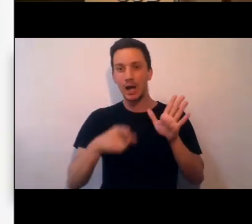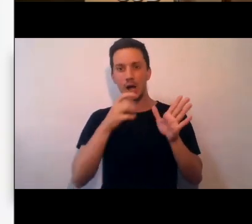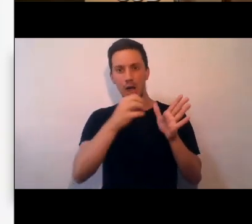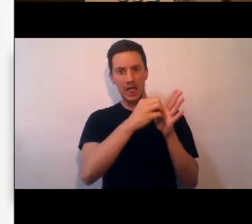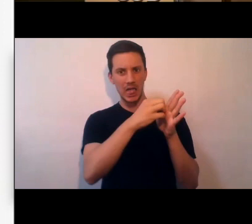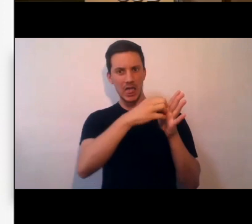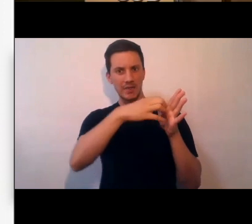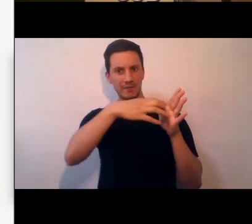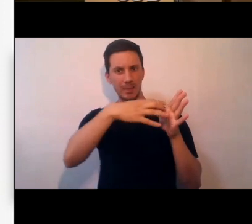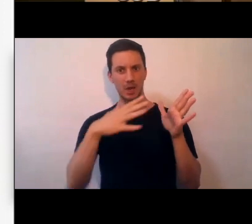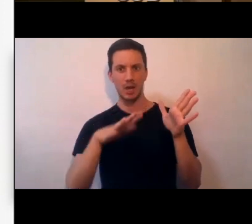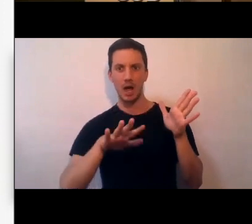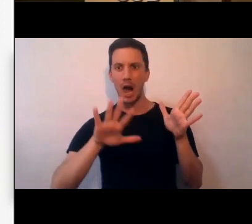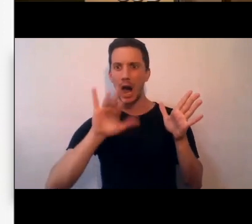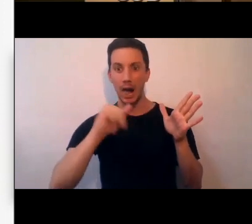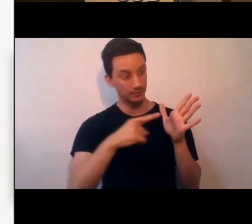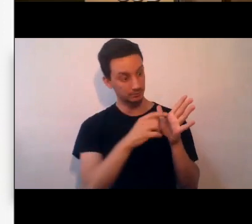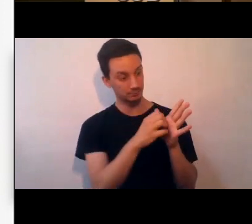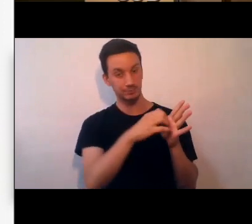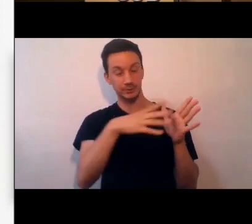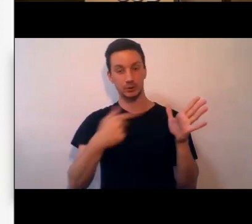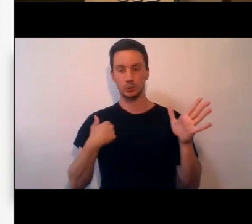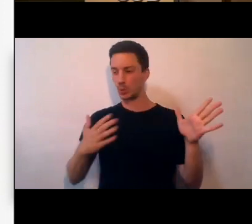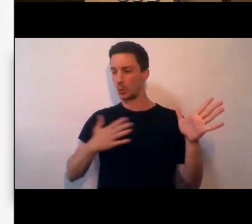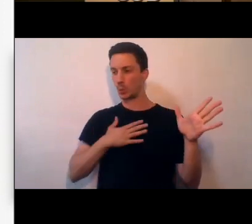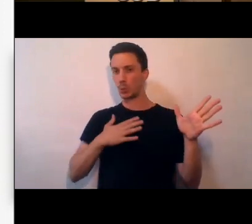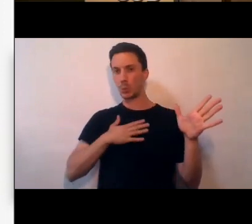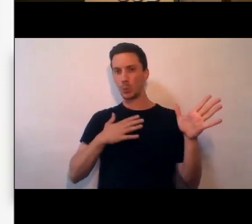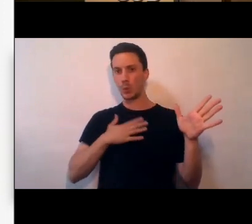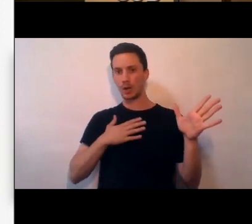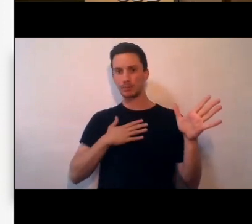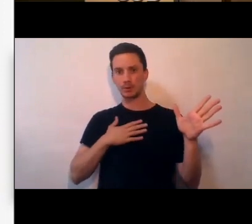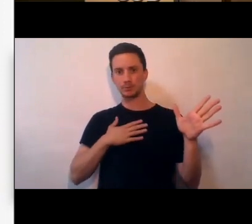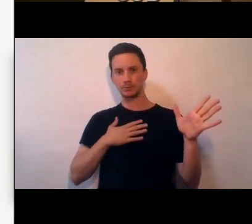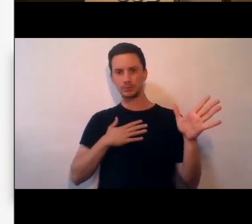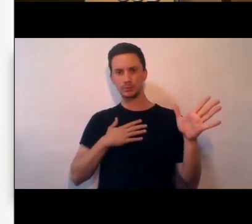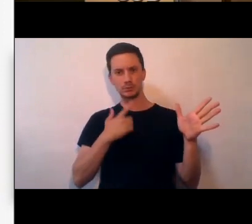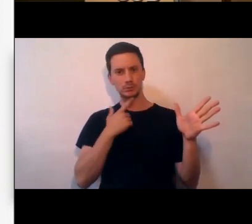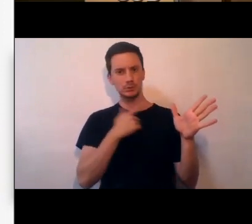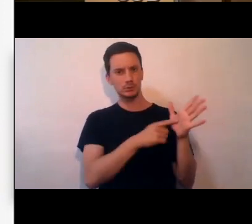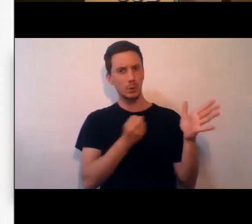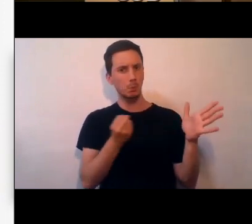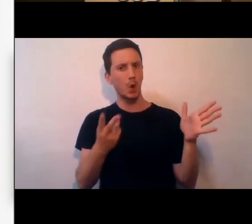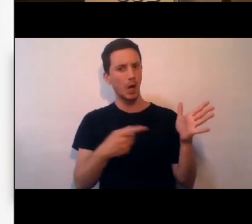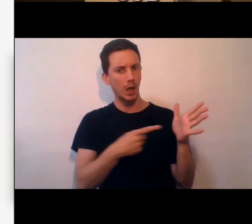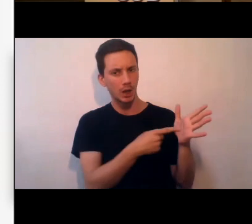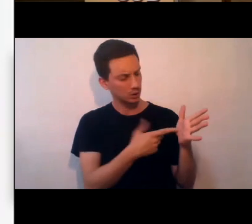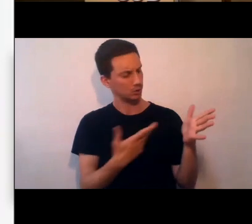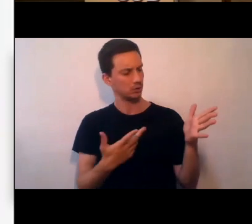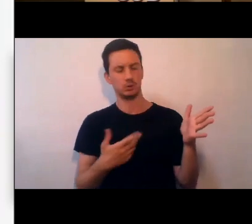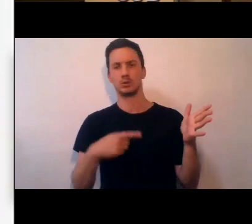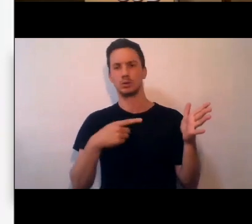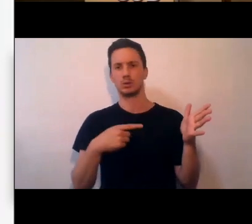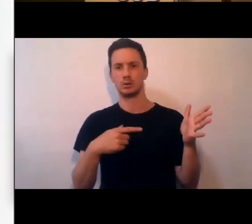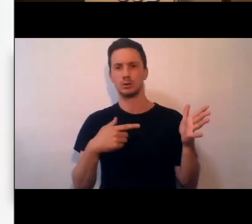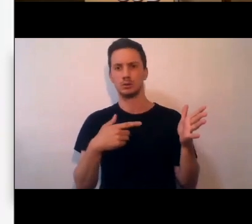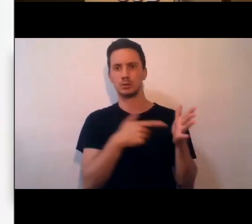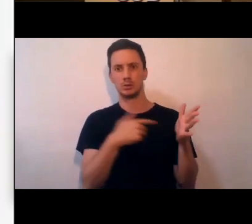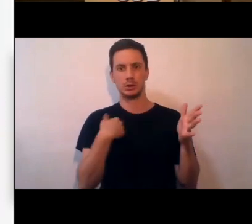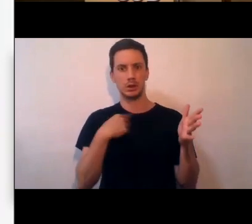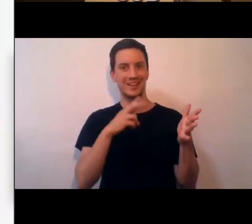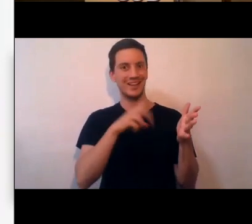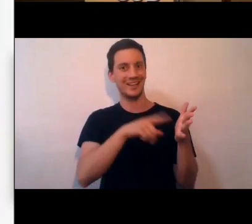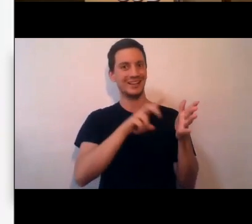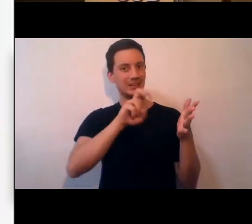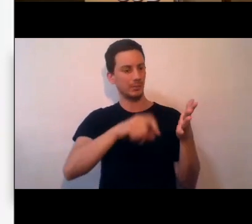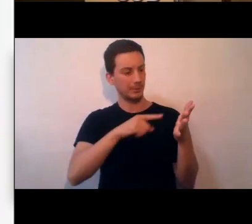inflamación, el sistema inmune detecta algo y dice, ¿qué pasa? ¿No? Y todos esos anticuerpos detectan el virus de